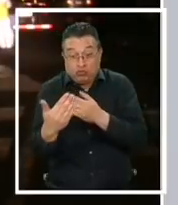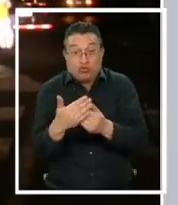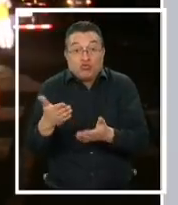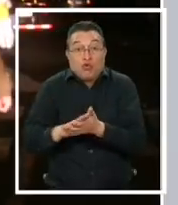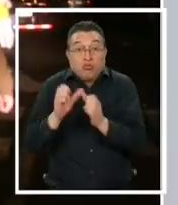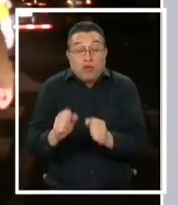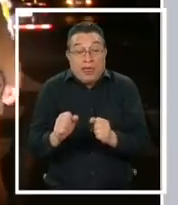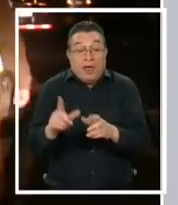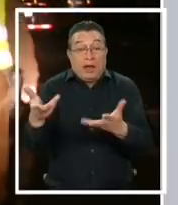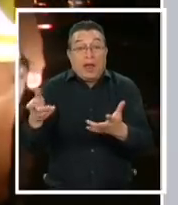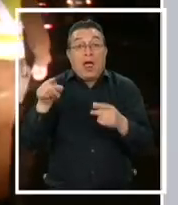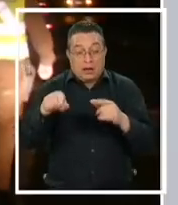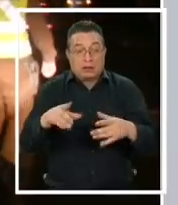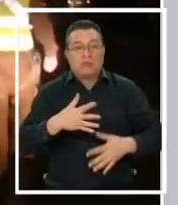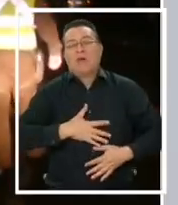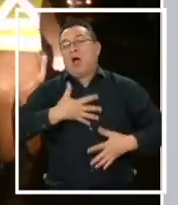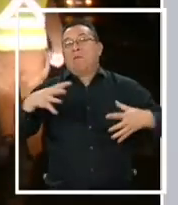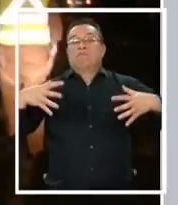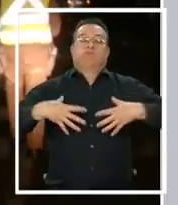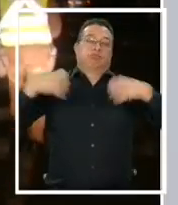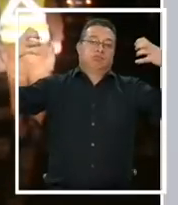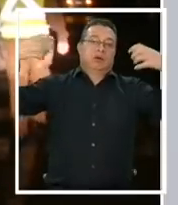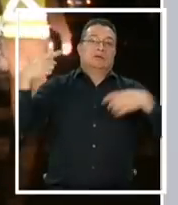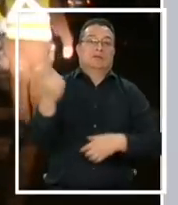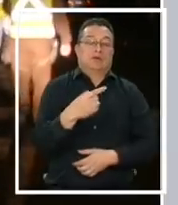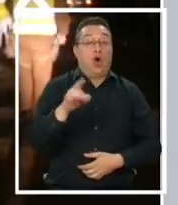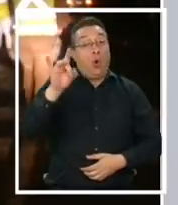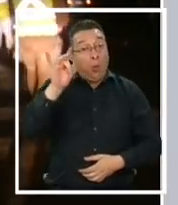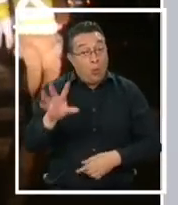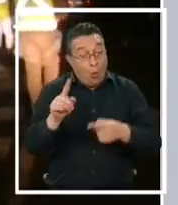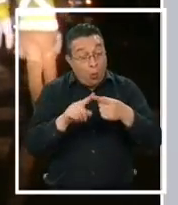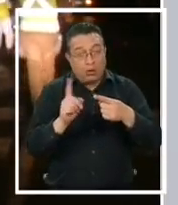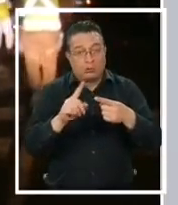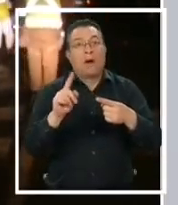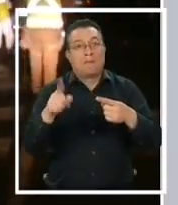genera esta sensación y este malestar. No es lo único que ha ocurrido, lamentablemente, en las últimas horas. Exactamente.